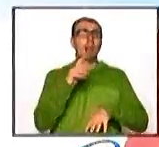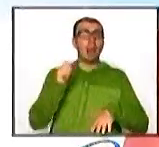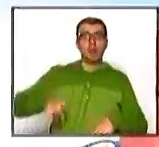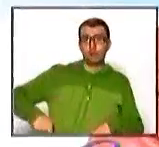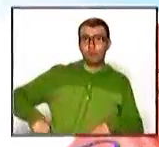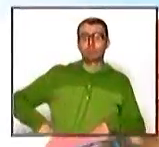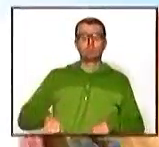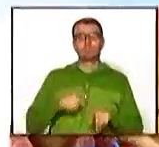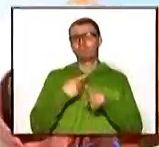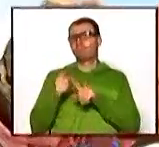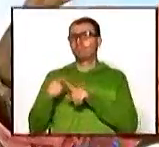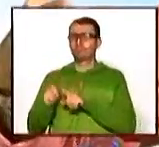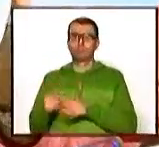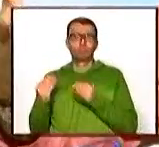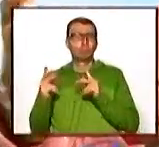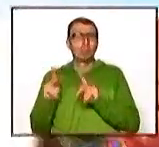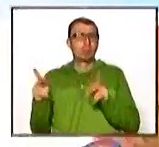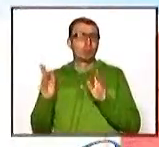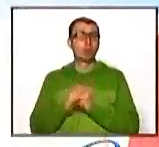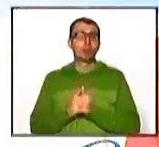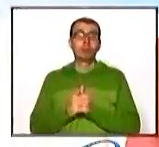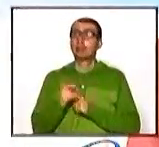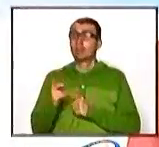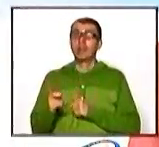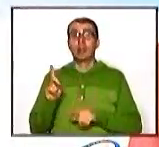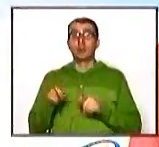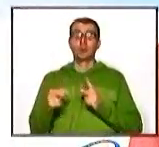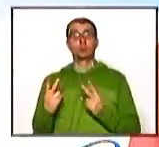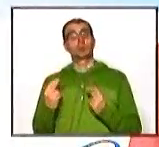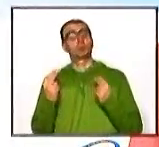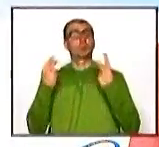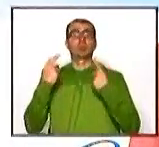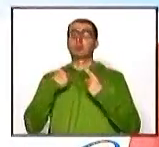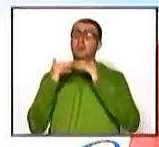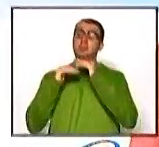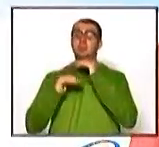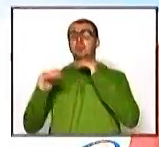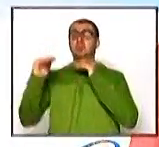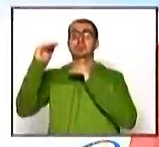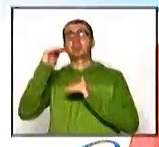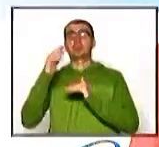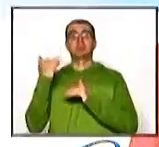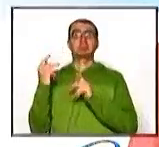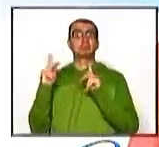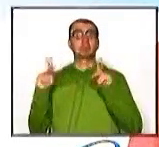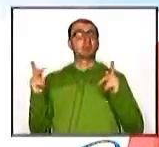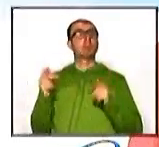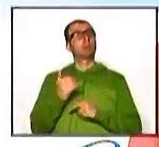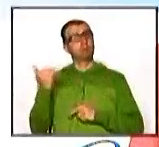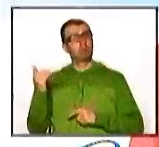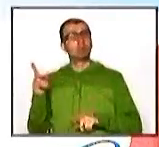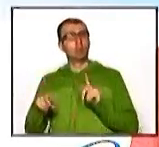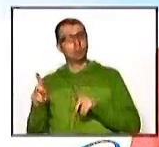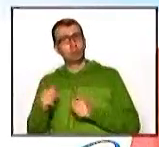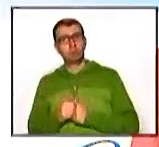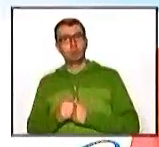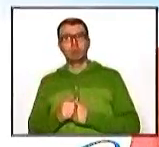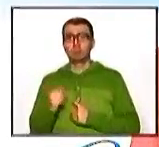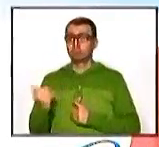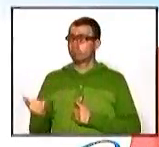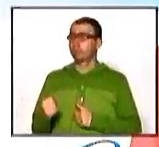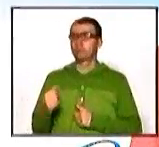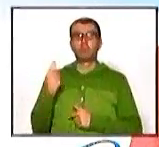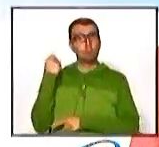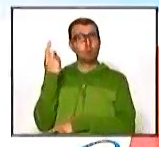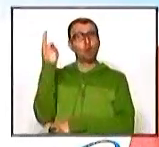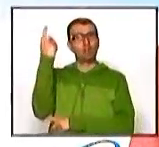uno en las personas que se ufanan de grandes puestos, especialmente quienes los tienen temporales, los